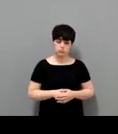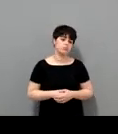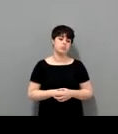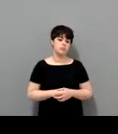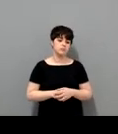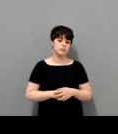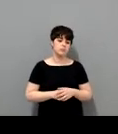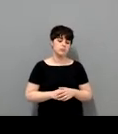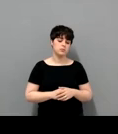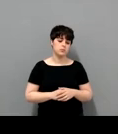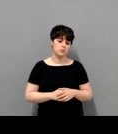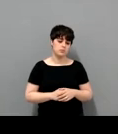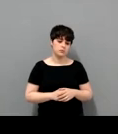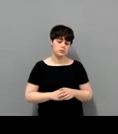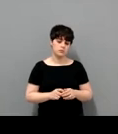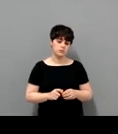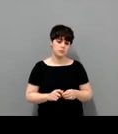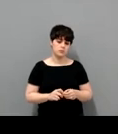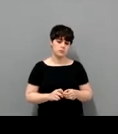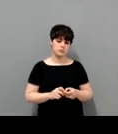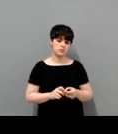Desde que me recuperé,